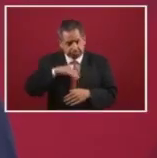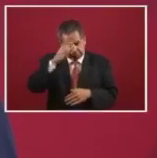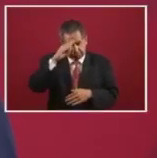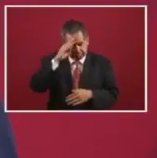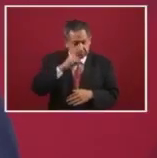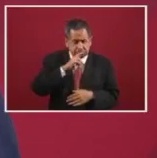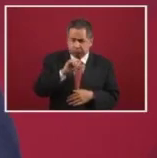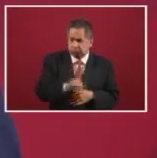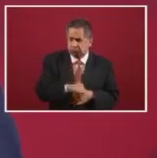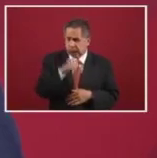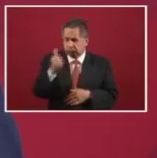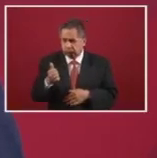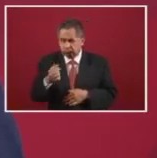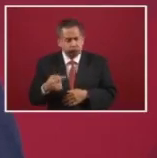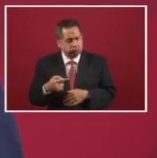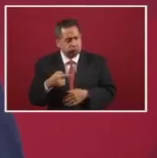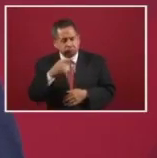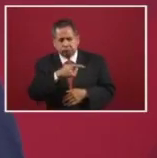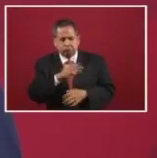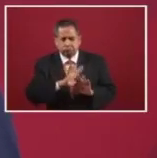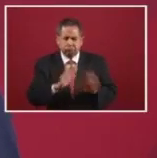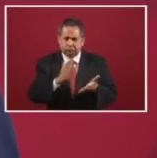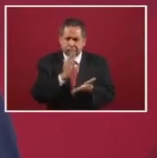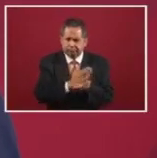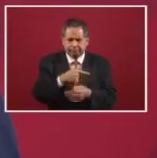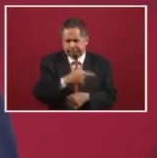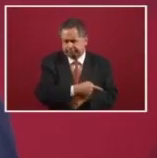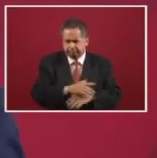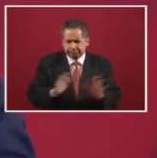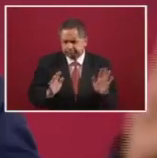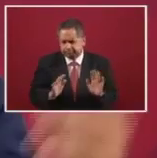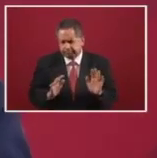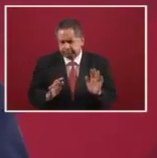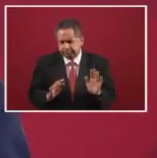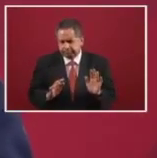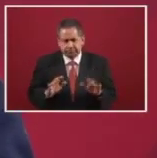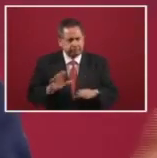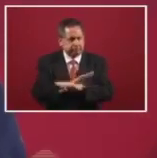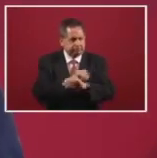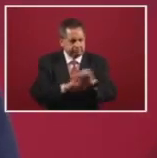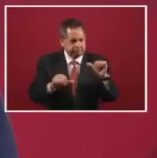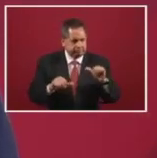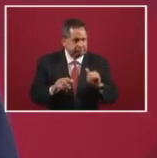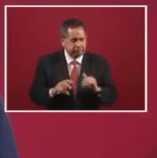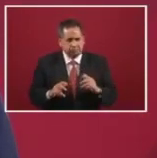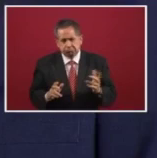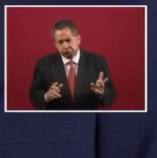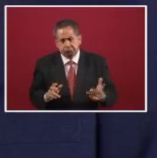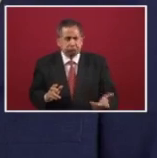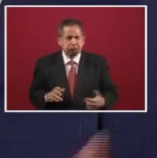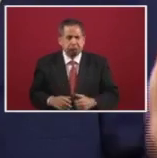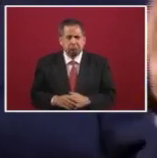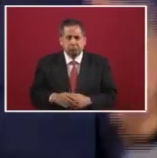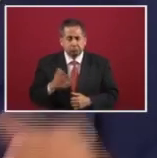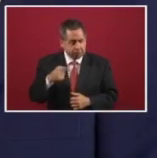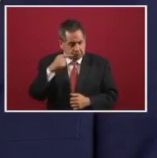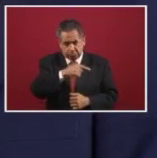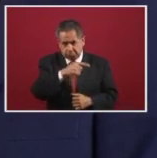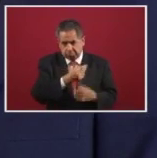que ya era tiempo de que se dieran los cambios.